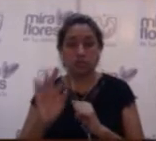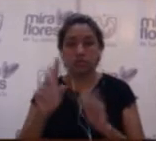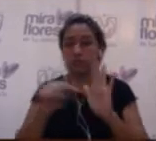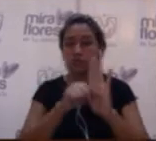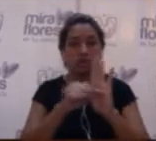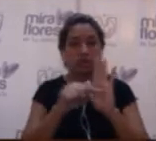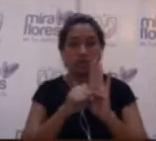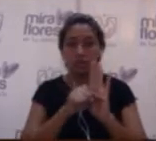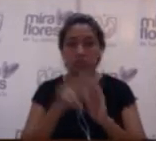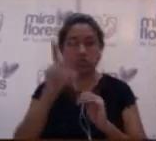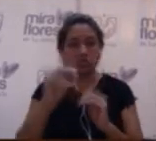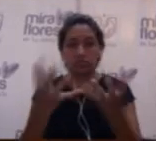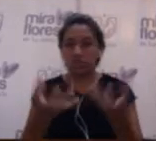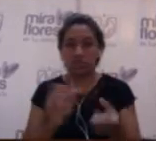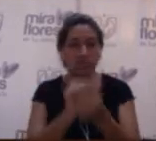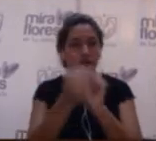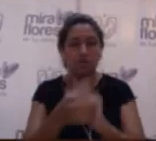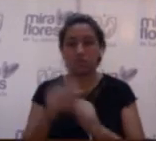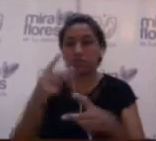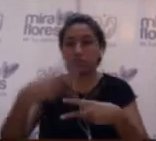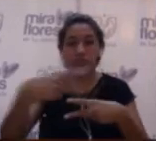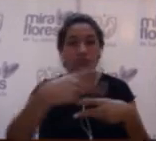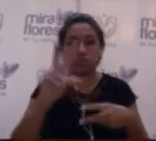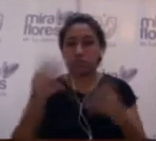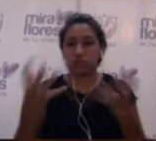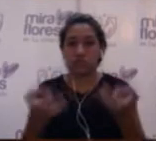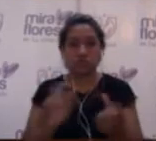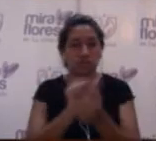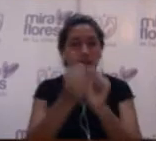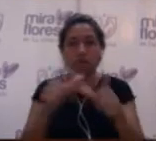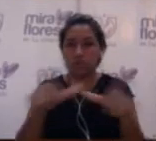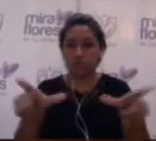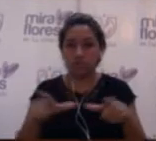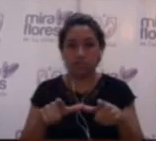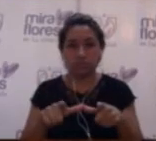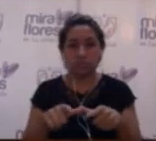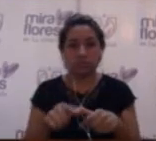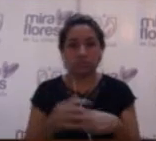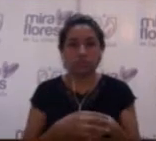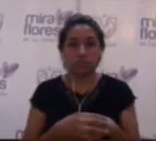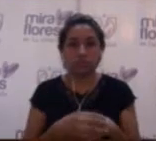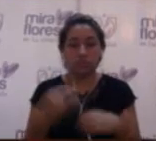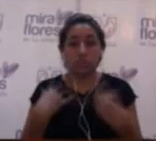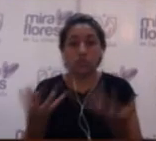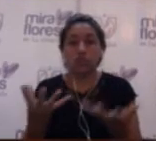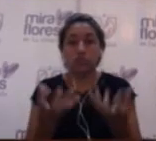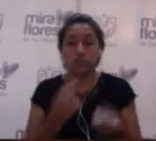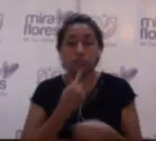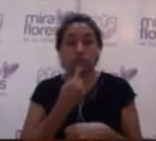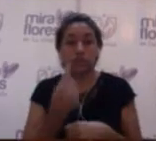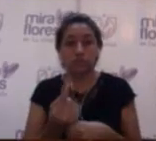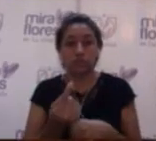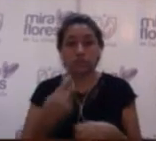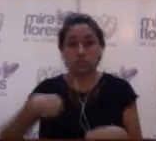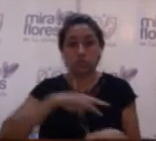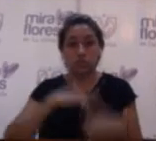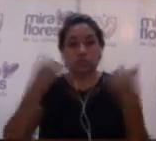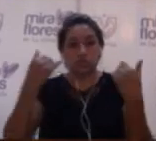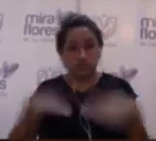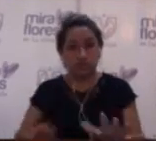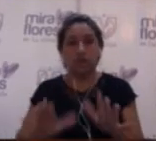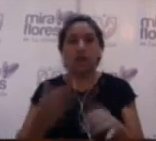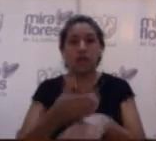sea, no querían los vecinos este cambio de zonificación. Entonces, quiero repetir que nosotros hemos hecho